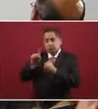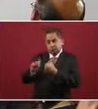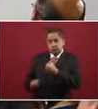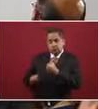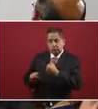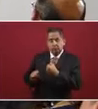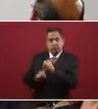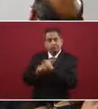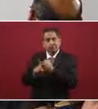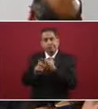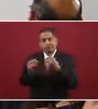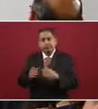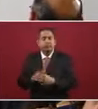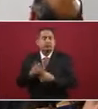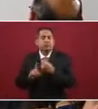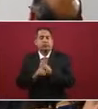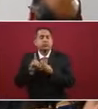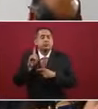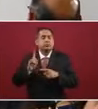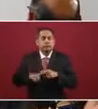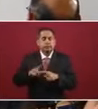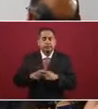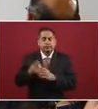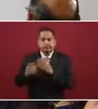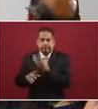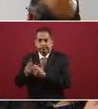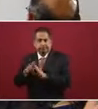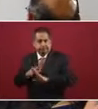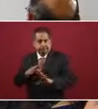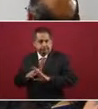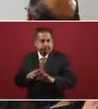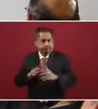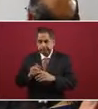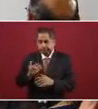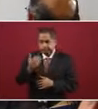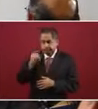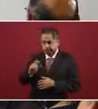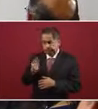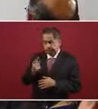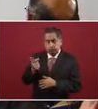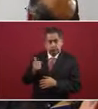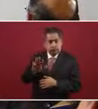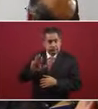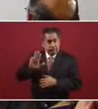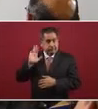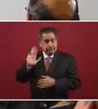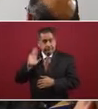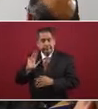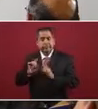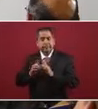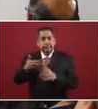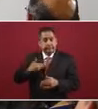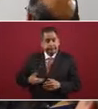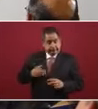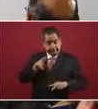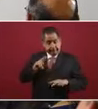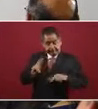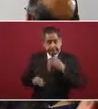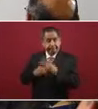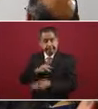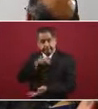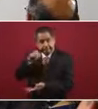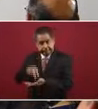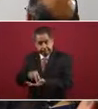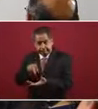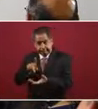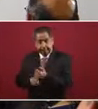problemas. Uno de esos problemas, pues, es la cuestión migratoria. El pasado 21 de agosto, el miércoles pasado, su servidora estuve ahí